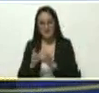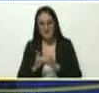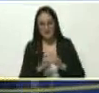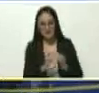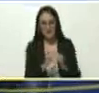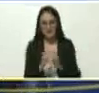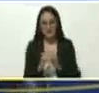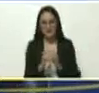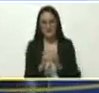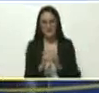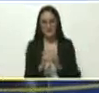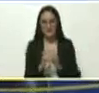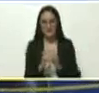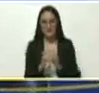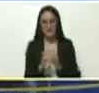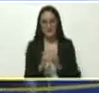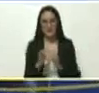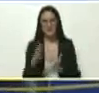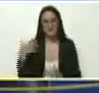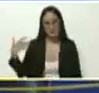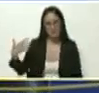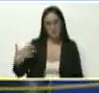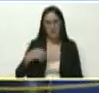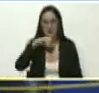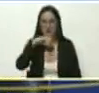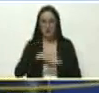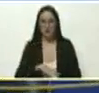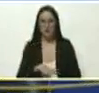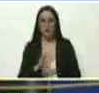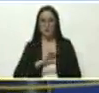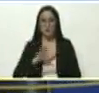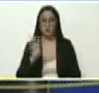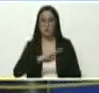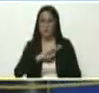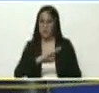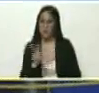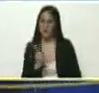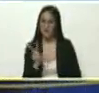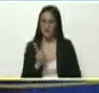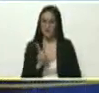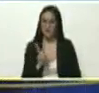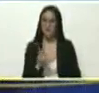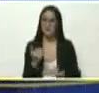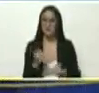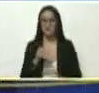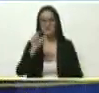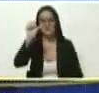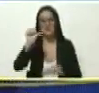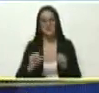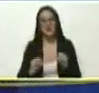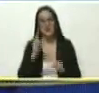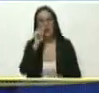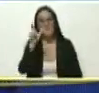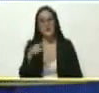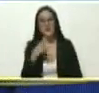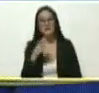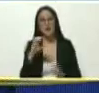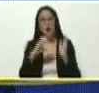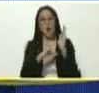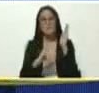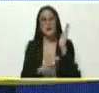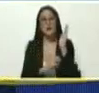que forma parte de la tradición histórica de Venezuela. Y como decía también el doctor Silva Calderón, la OPEP